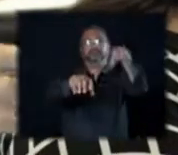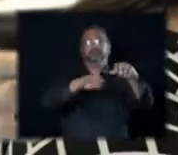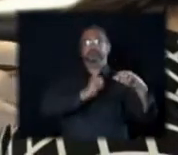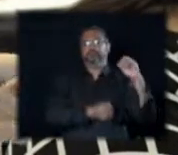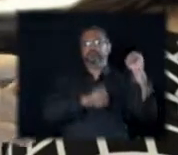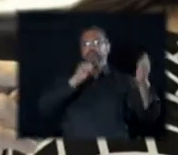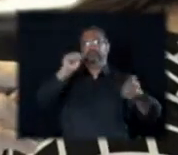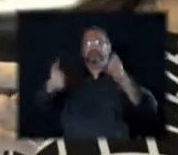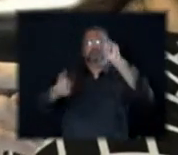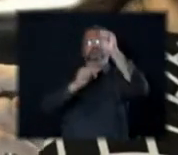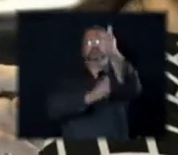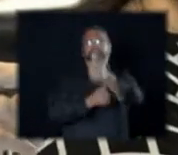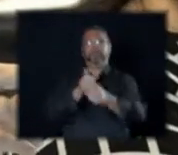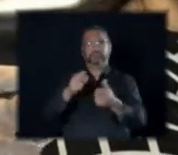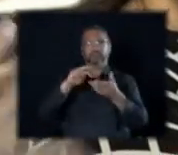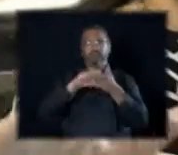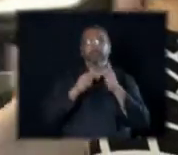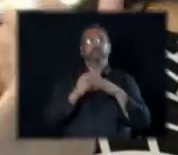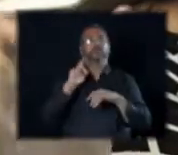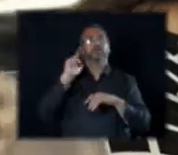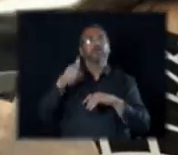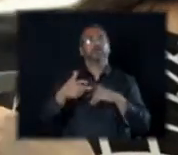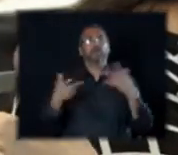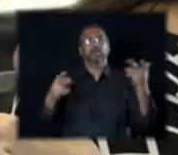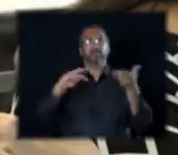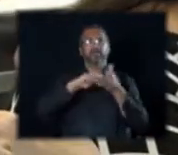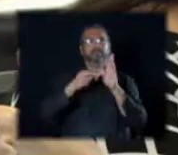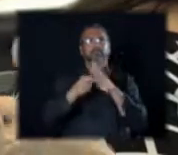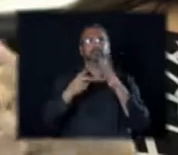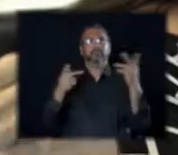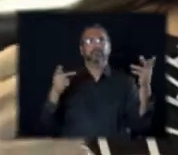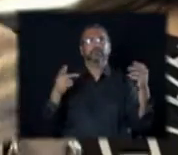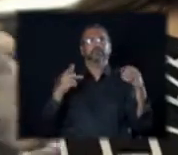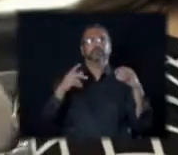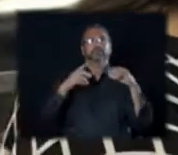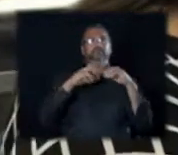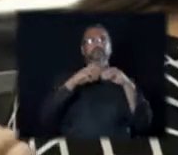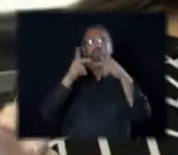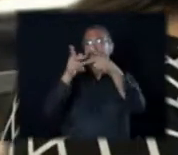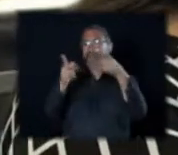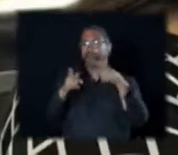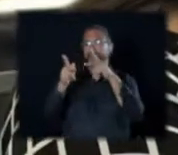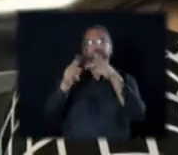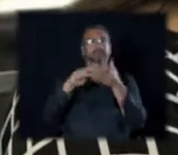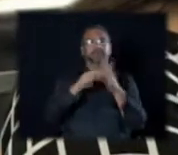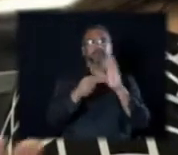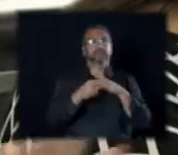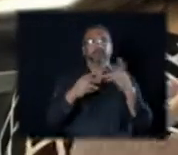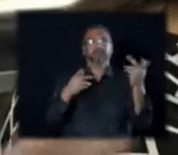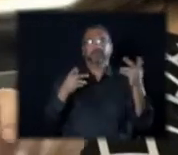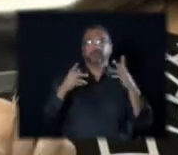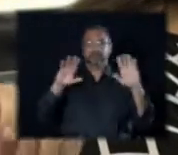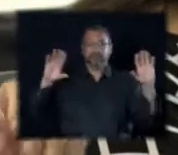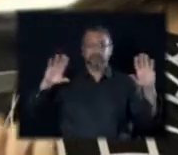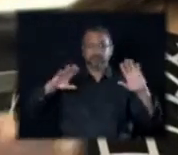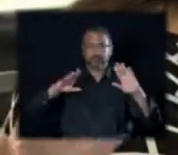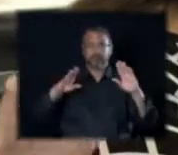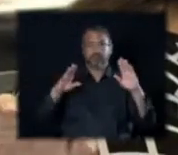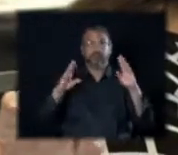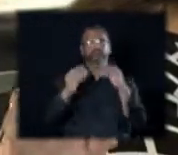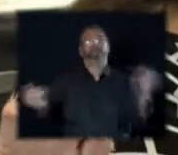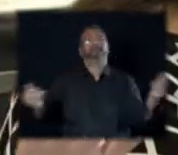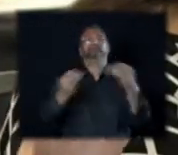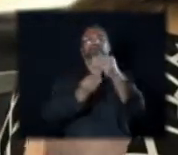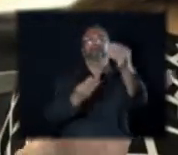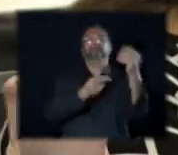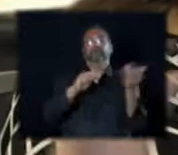en el departamento de educación. Antes de esto, estos puestos no existían porque todo estaba centralizado en Hacienda. Así que cuando se comienza